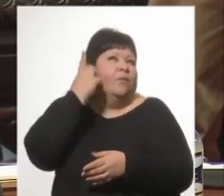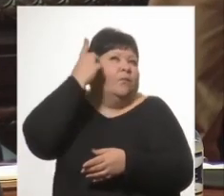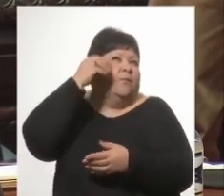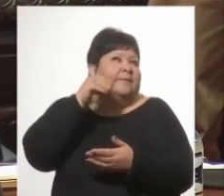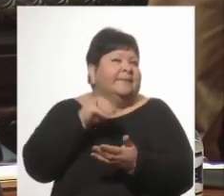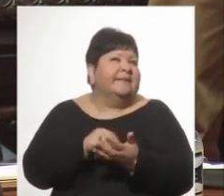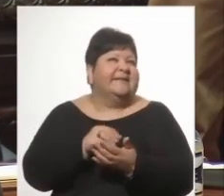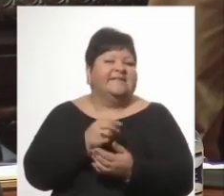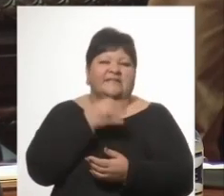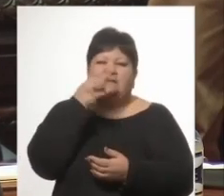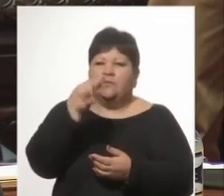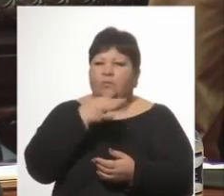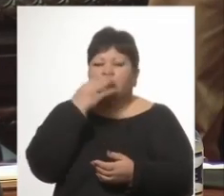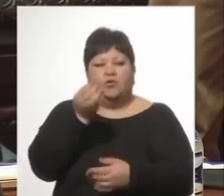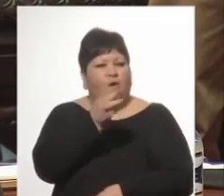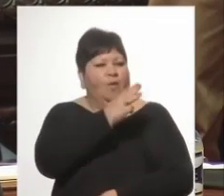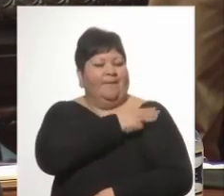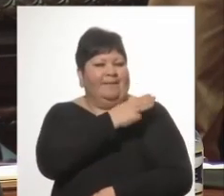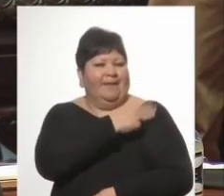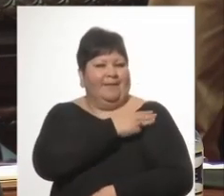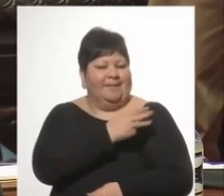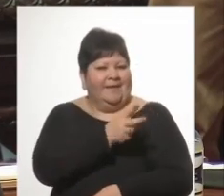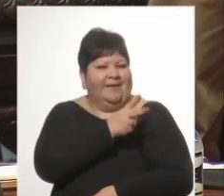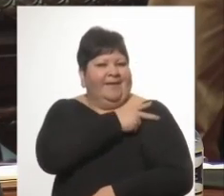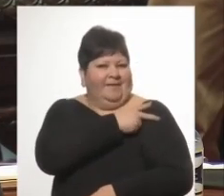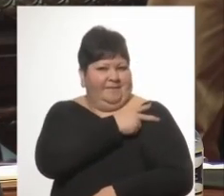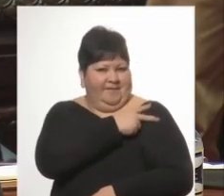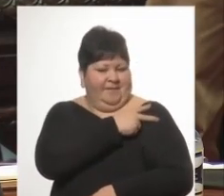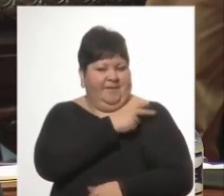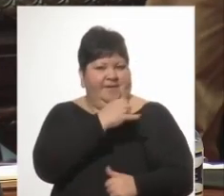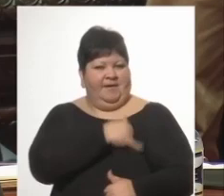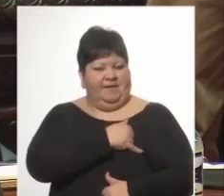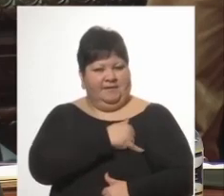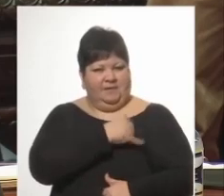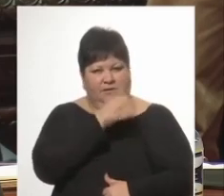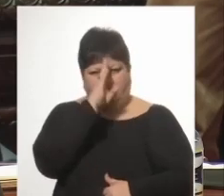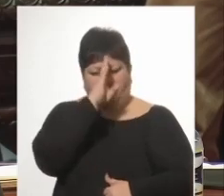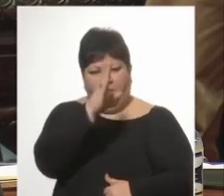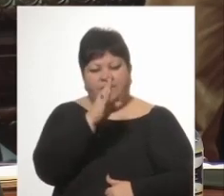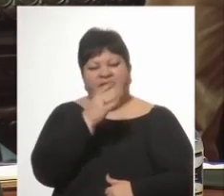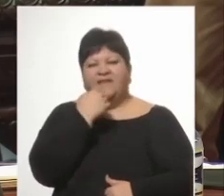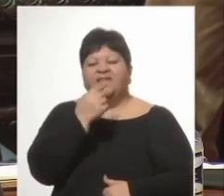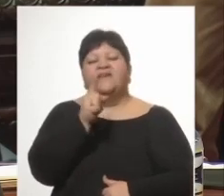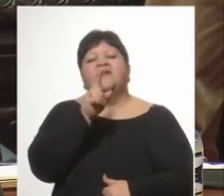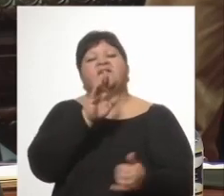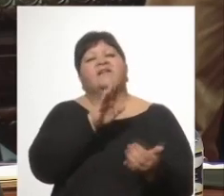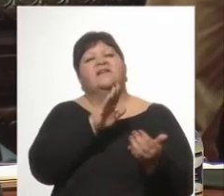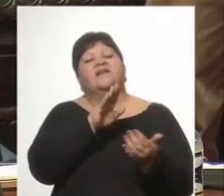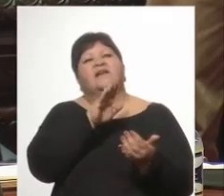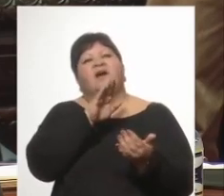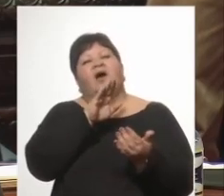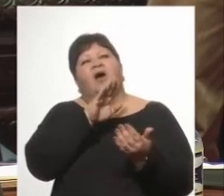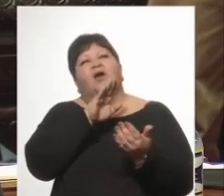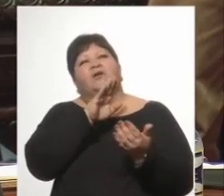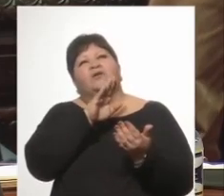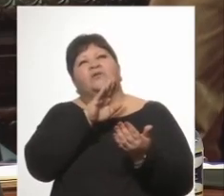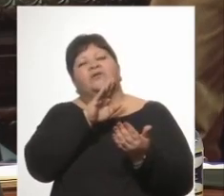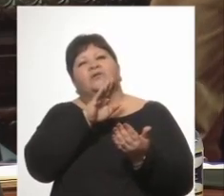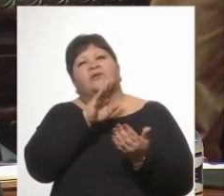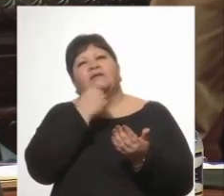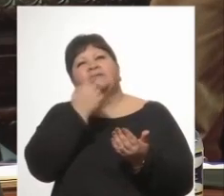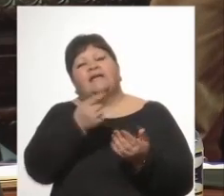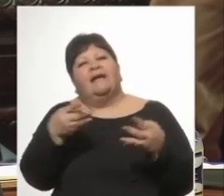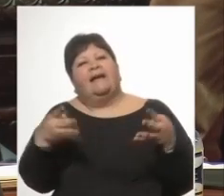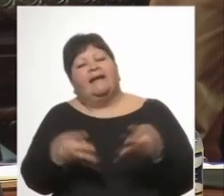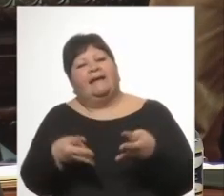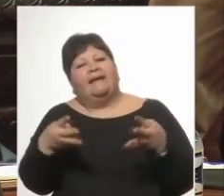como comandante en jefe del Ejército, que cité una frase del general Pablo Galarza que decía que en la guerra